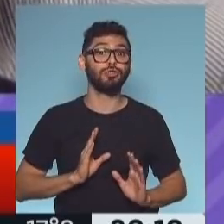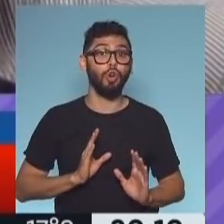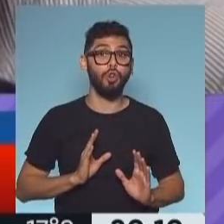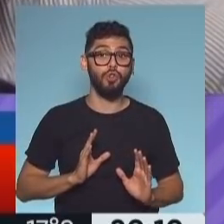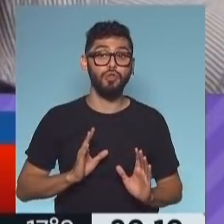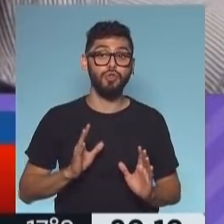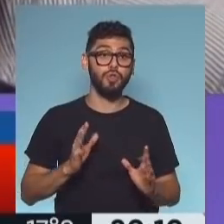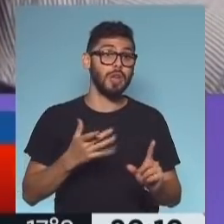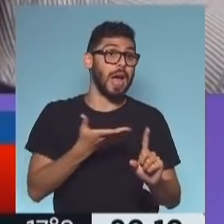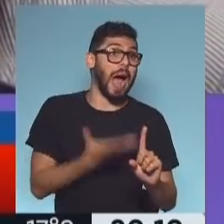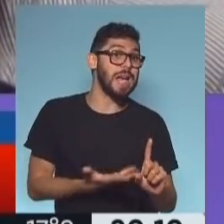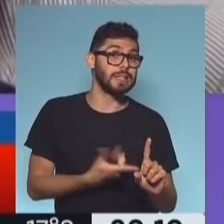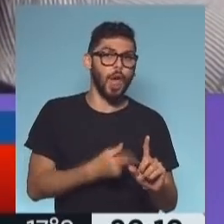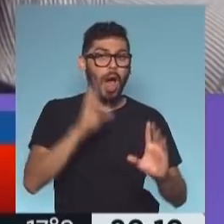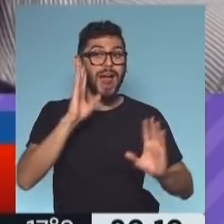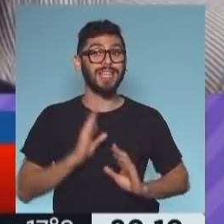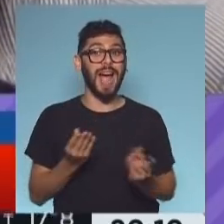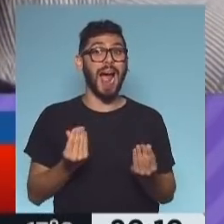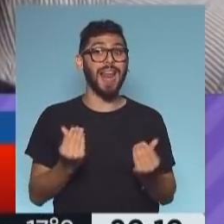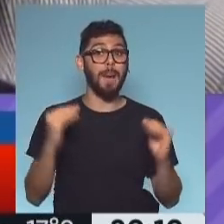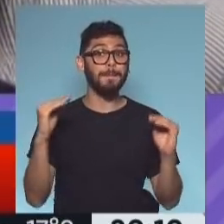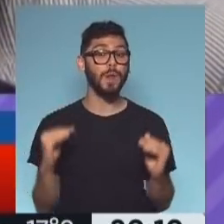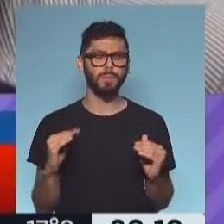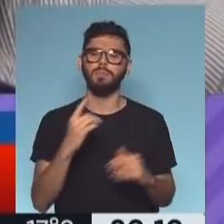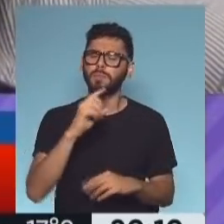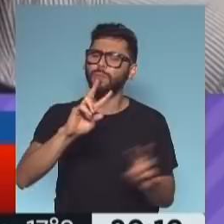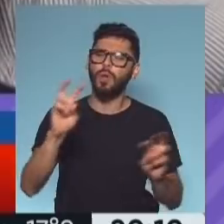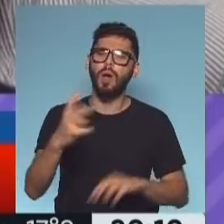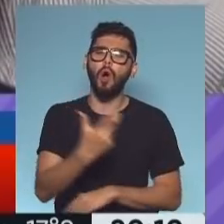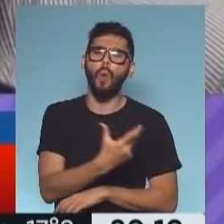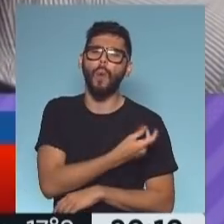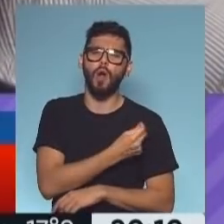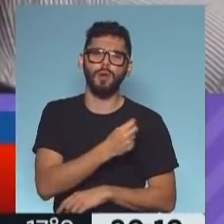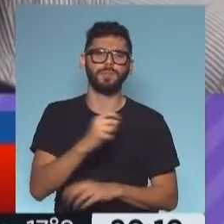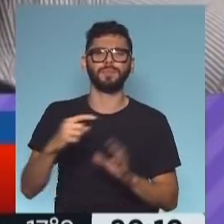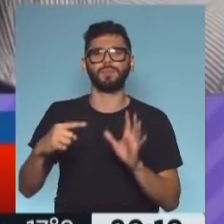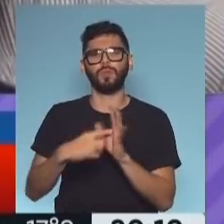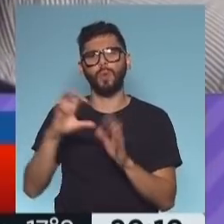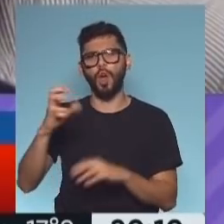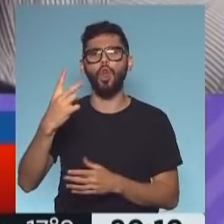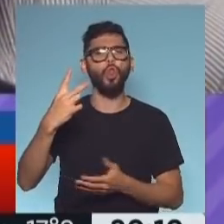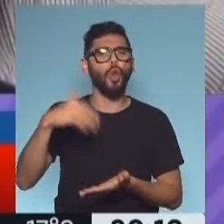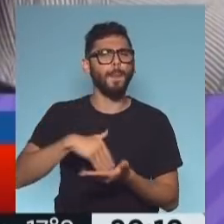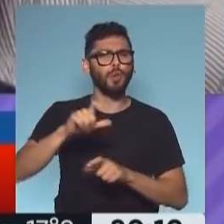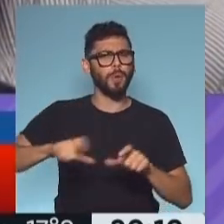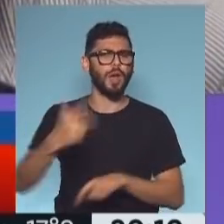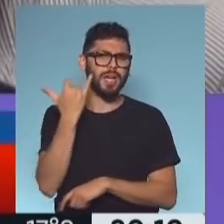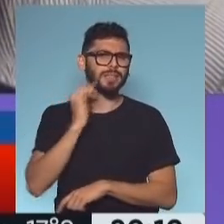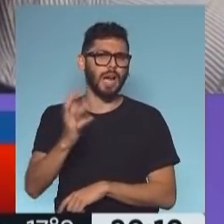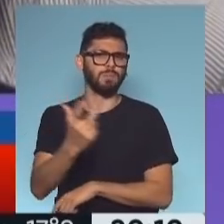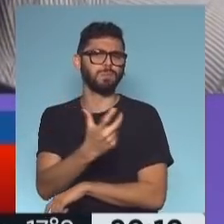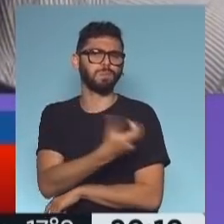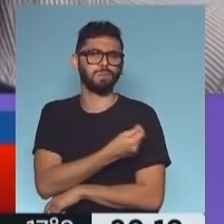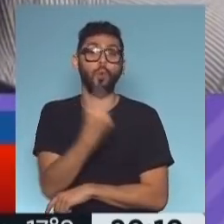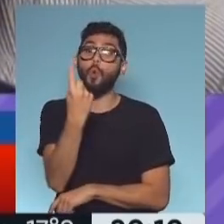baja la calidad, ¿no? Te pregunto por las vacunas. Hoy la provincia de Buenos Aires ha superado las 2 millones de personas aplicadas con una